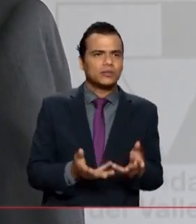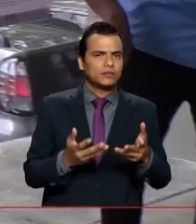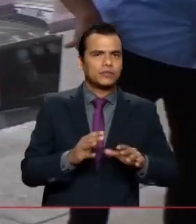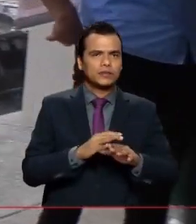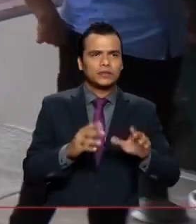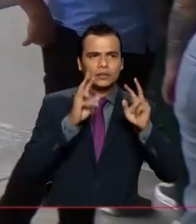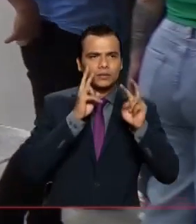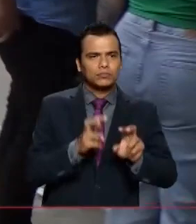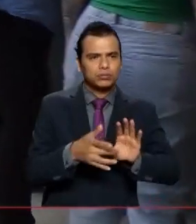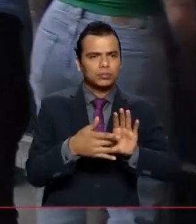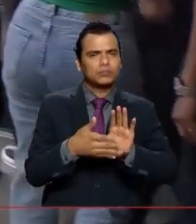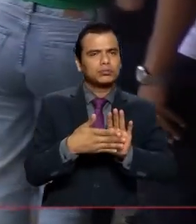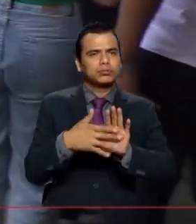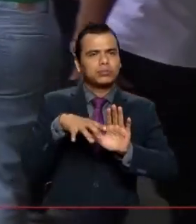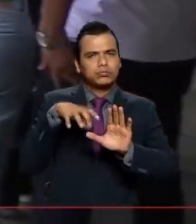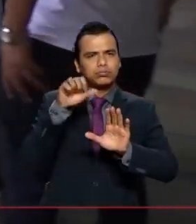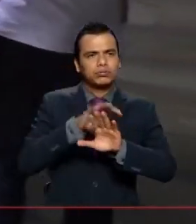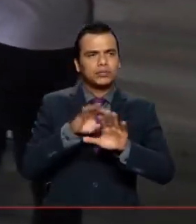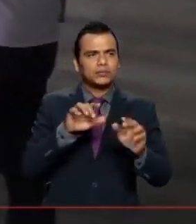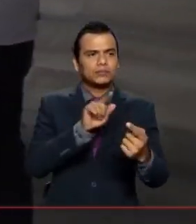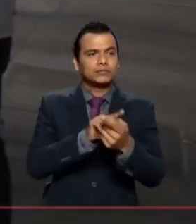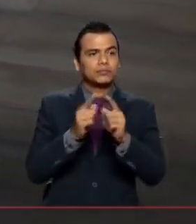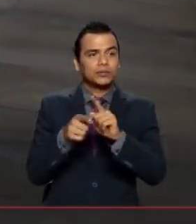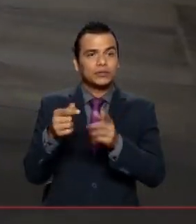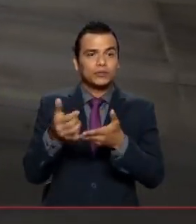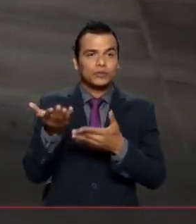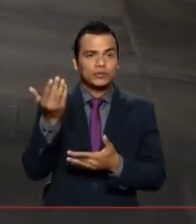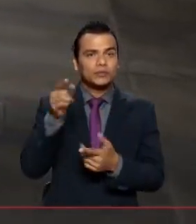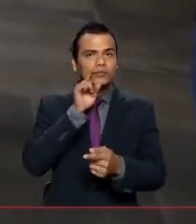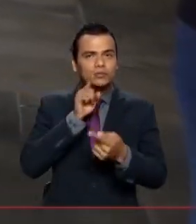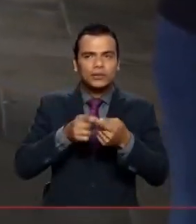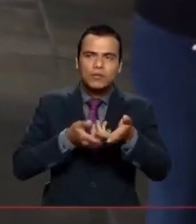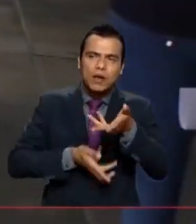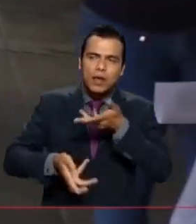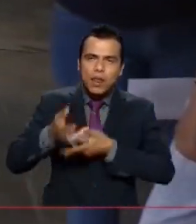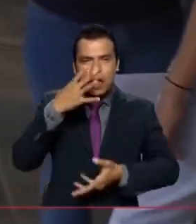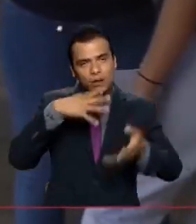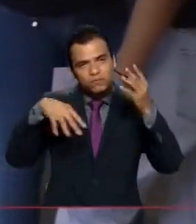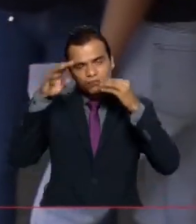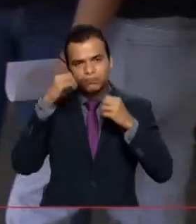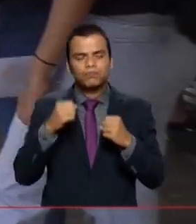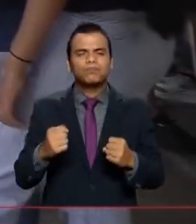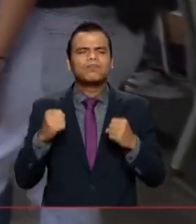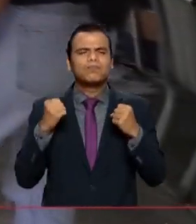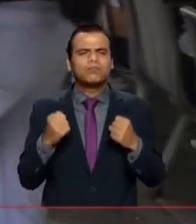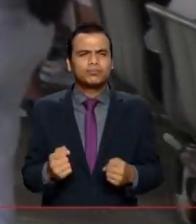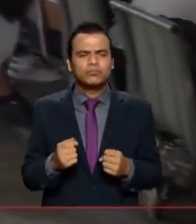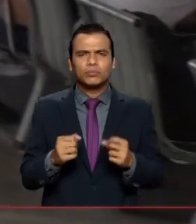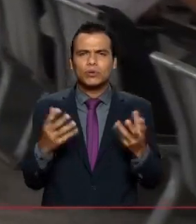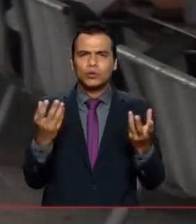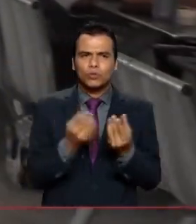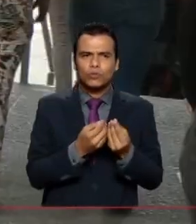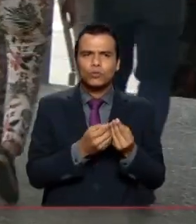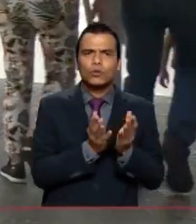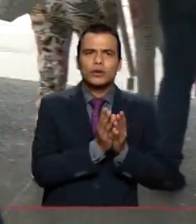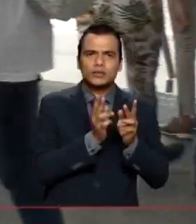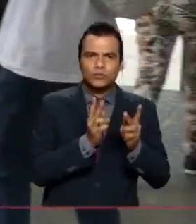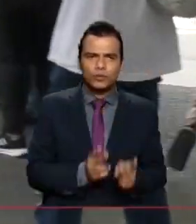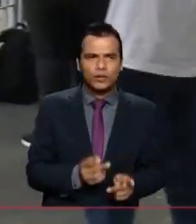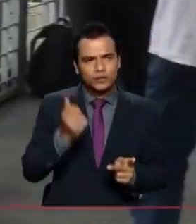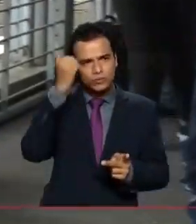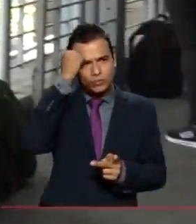y nos muestran sus resultados. Un encuentro propicio para el intercambio de conocimientos y experiencias entre investigadores, estudiantes